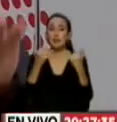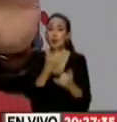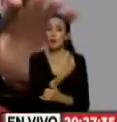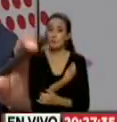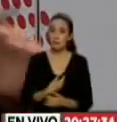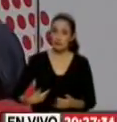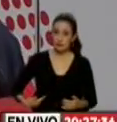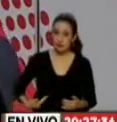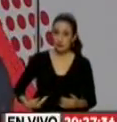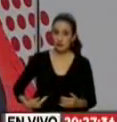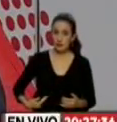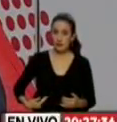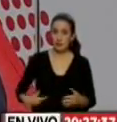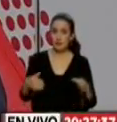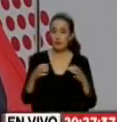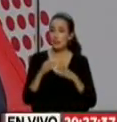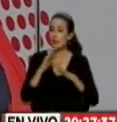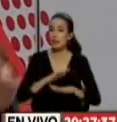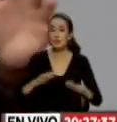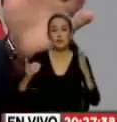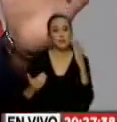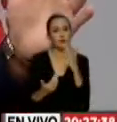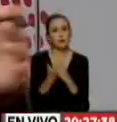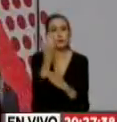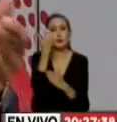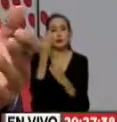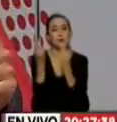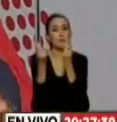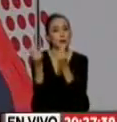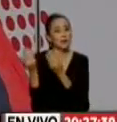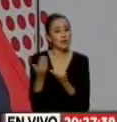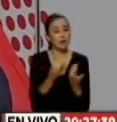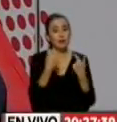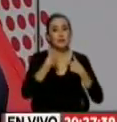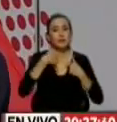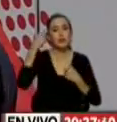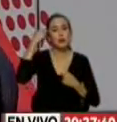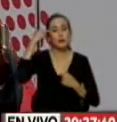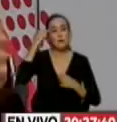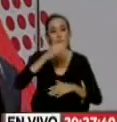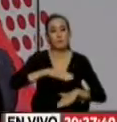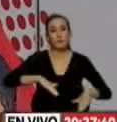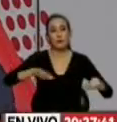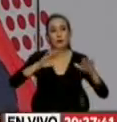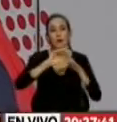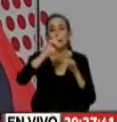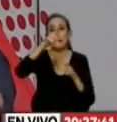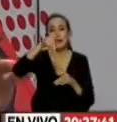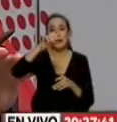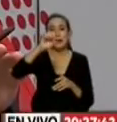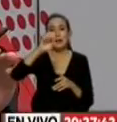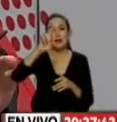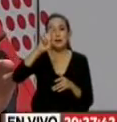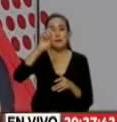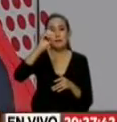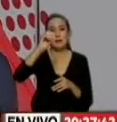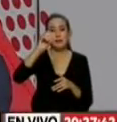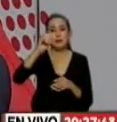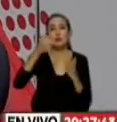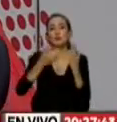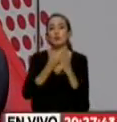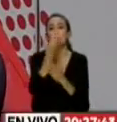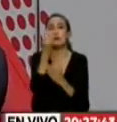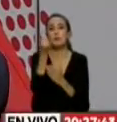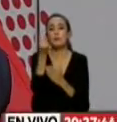anuncia que ahora yo les voy a pagar en una nueva moneda virtual que yo me acabo de crear y la denominó el Petro. Esta es una moneda, e